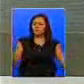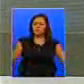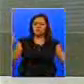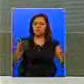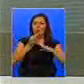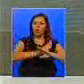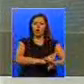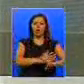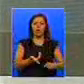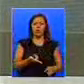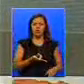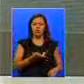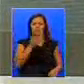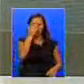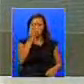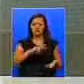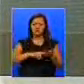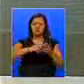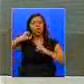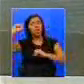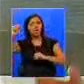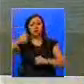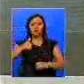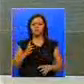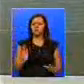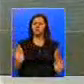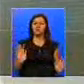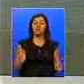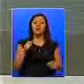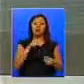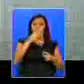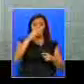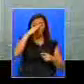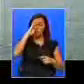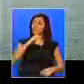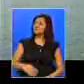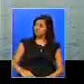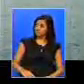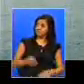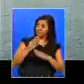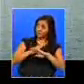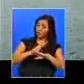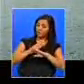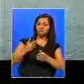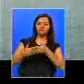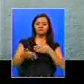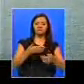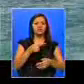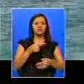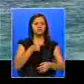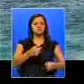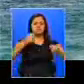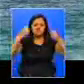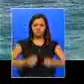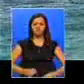tener subyugado un pueblo. Y lo único que han conseguido es que sean más fuertes y que desarrollen su tecnología y que profundicen